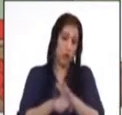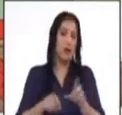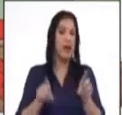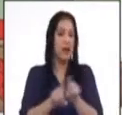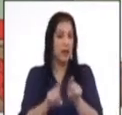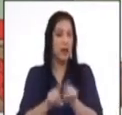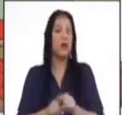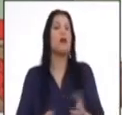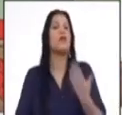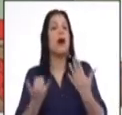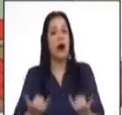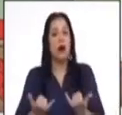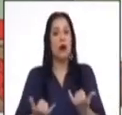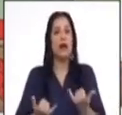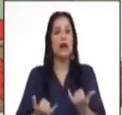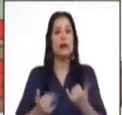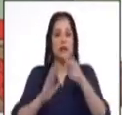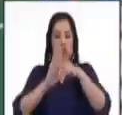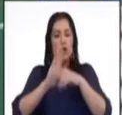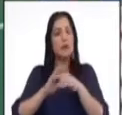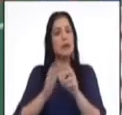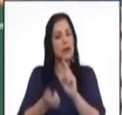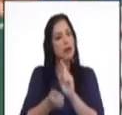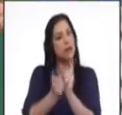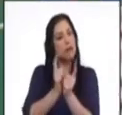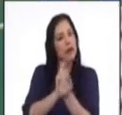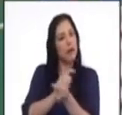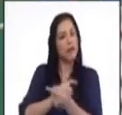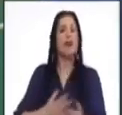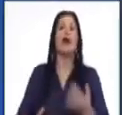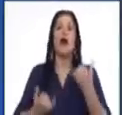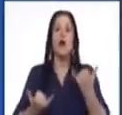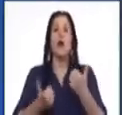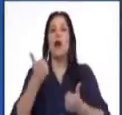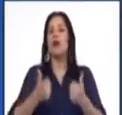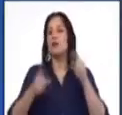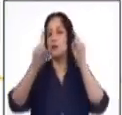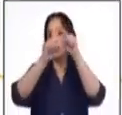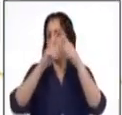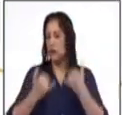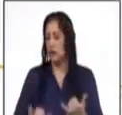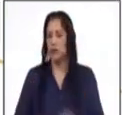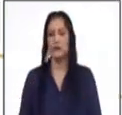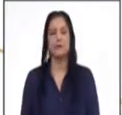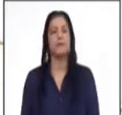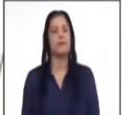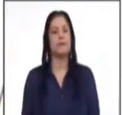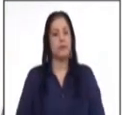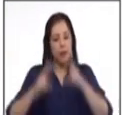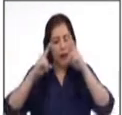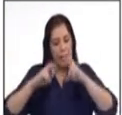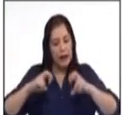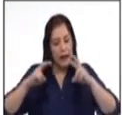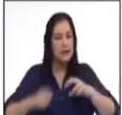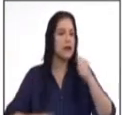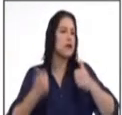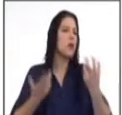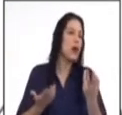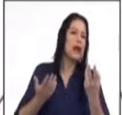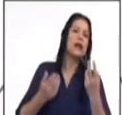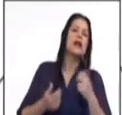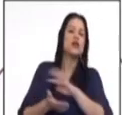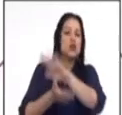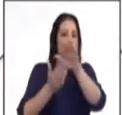el eventual levantamiento de las restricciones. El propósito de hoy es analizar en qué medida